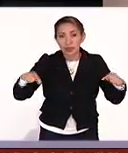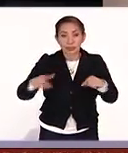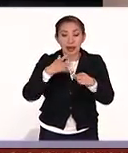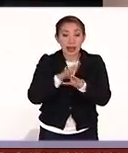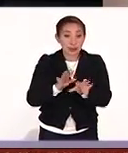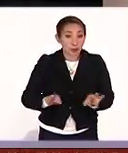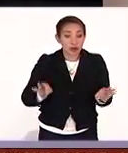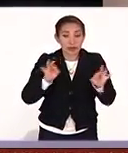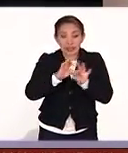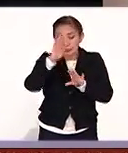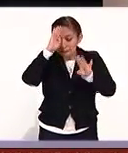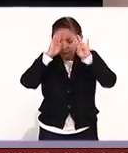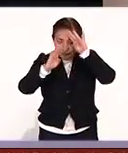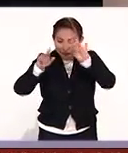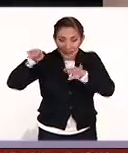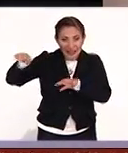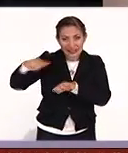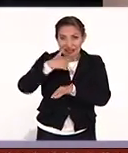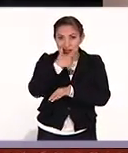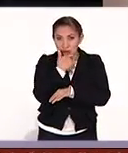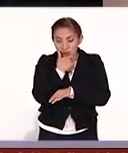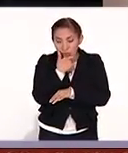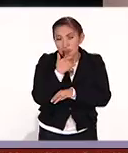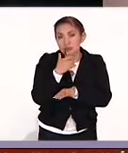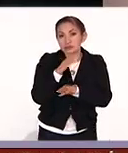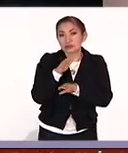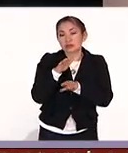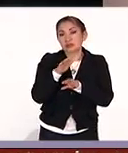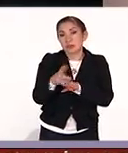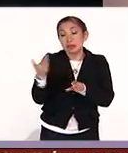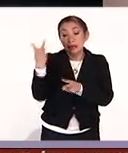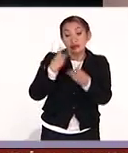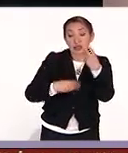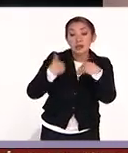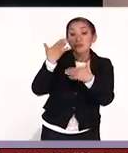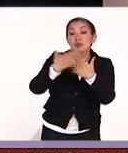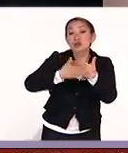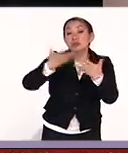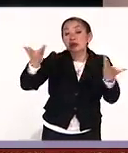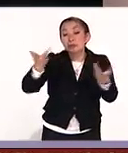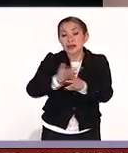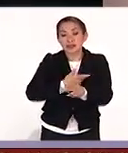esta importante reflexión desde Londres sobre todo lo que viene después de estos atentados, ¿verdad?